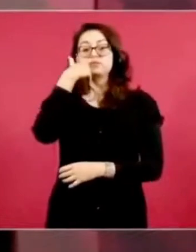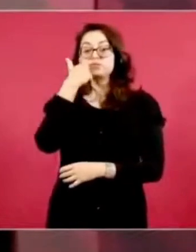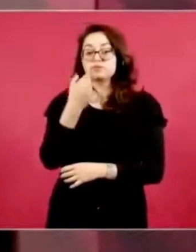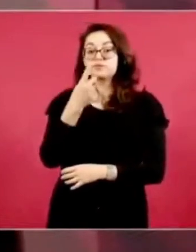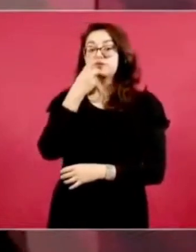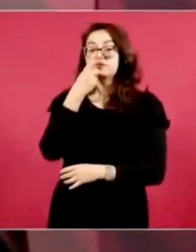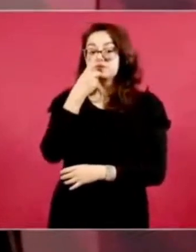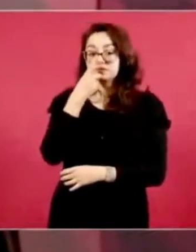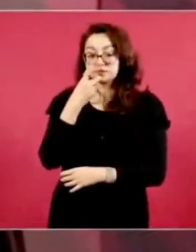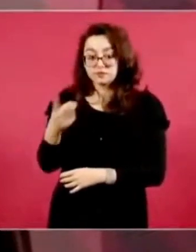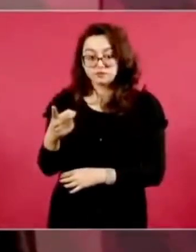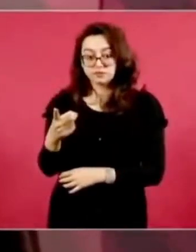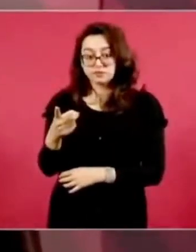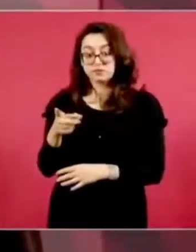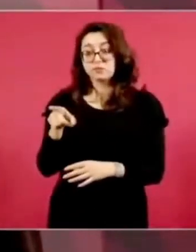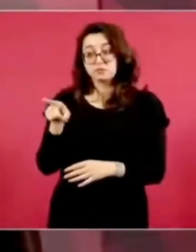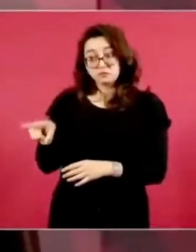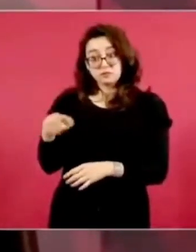expresar que desde ayer